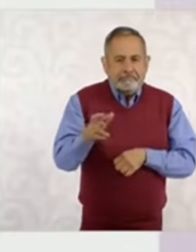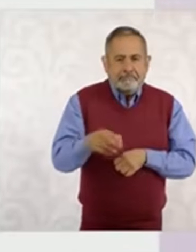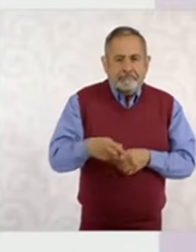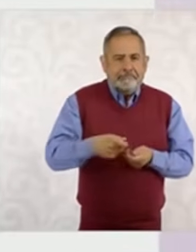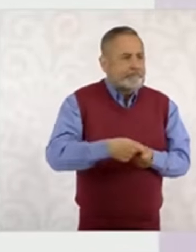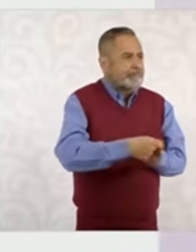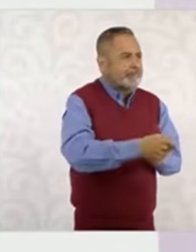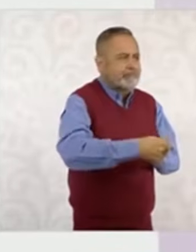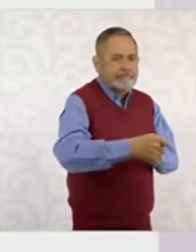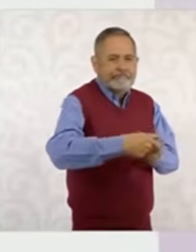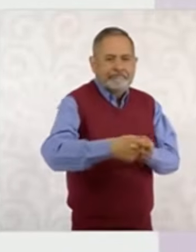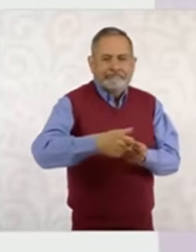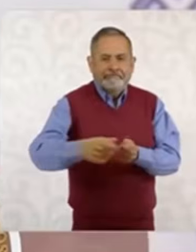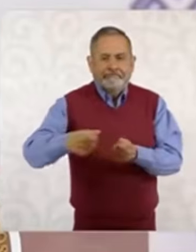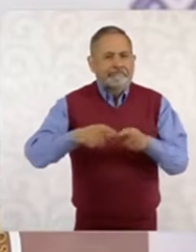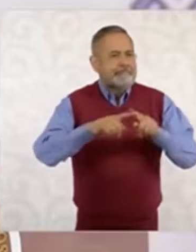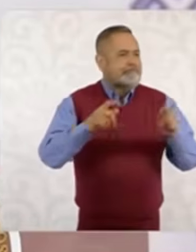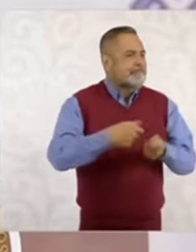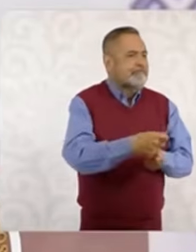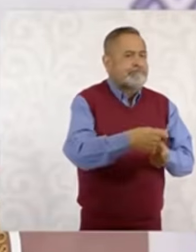volantes